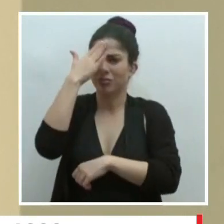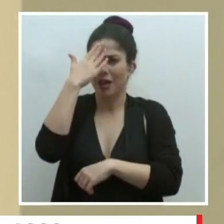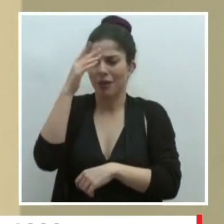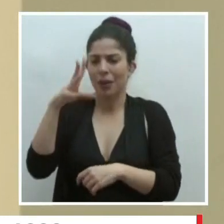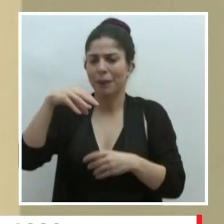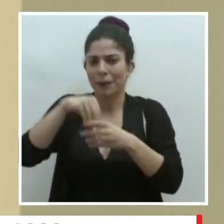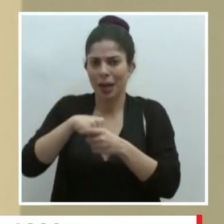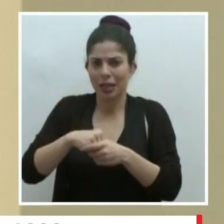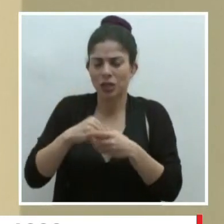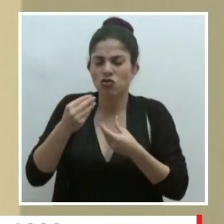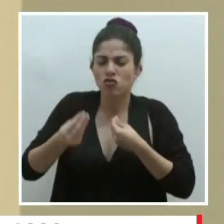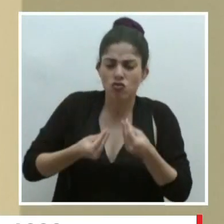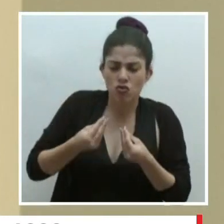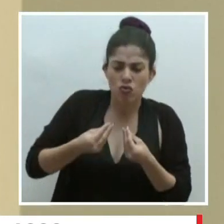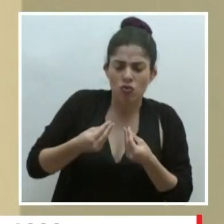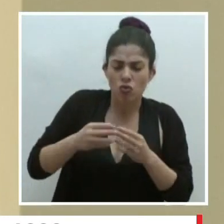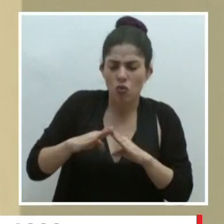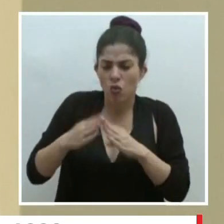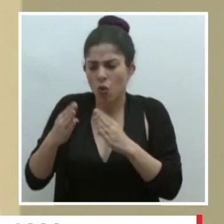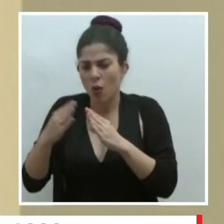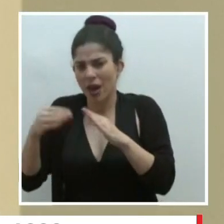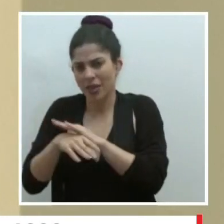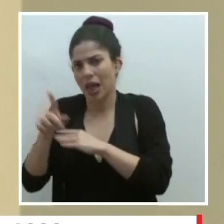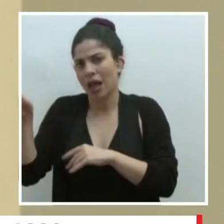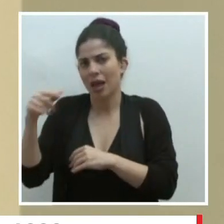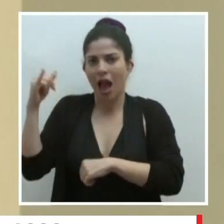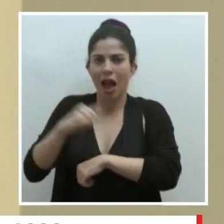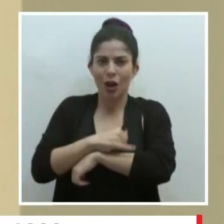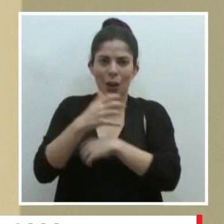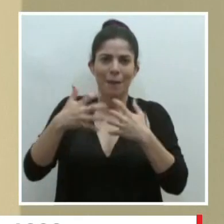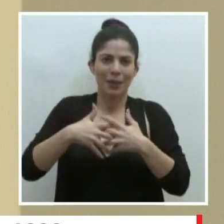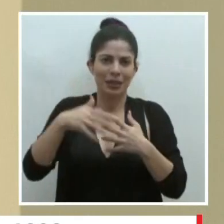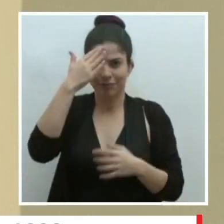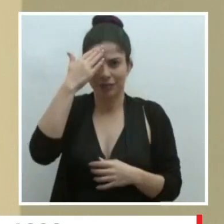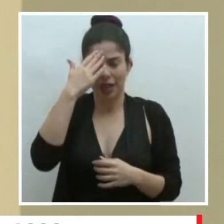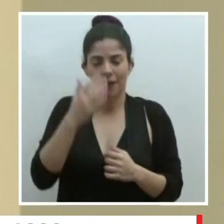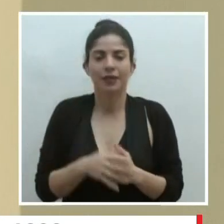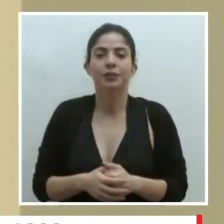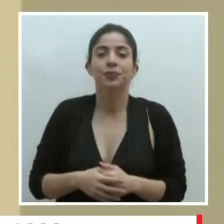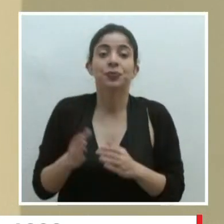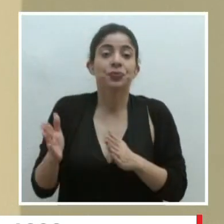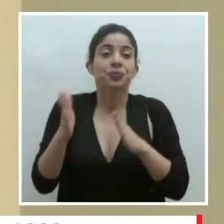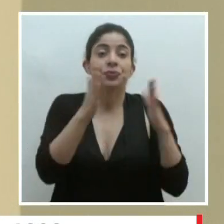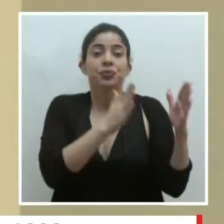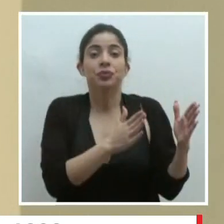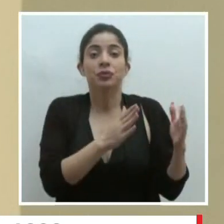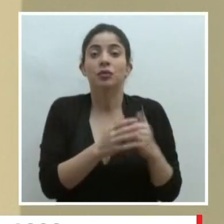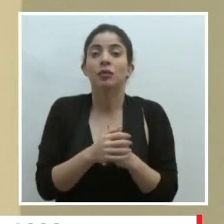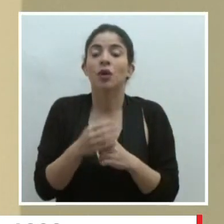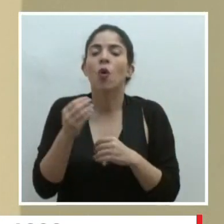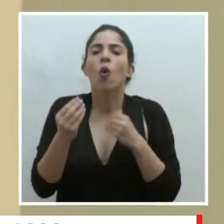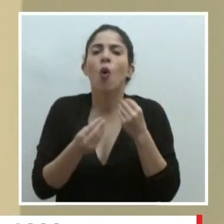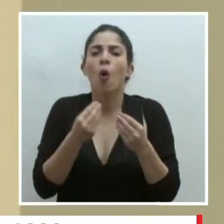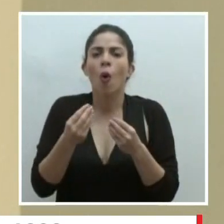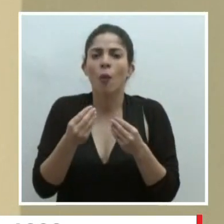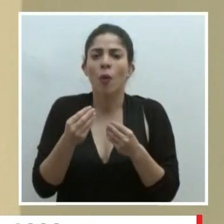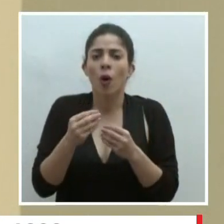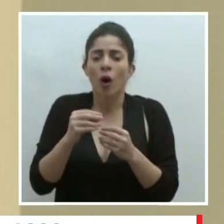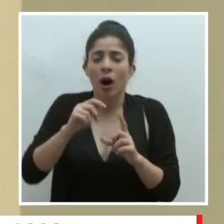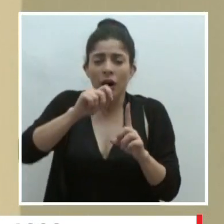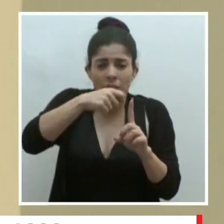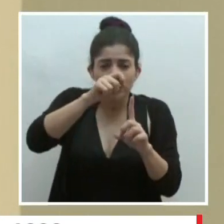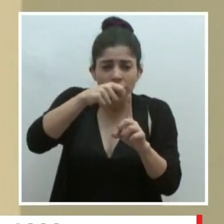esta dinámica de permitir los ingresos. Y con respecto a la ampliación de la toma